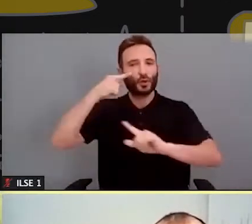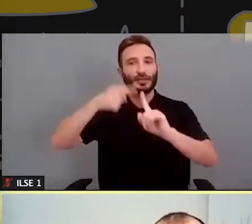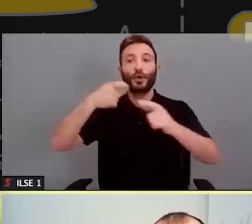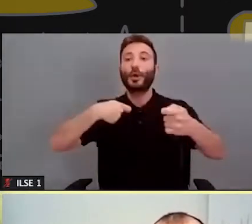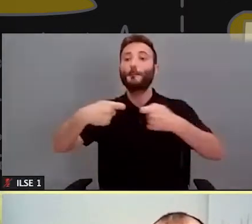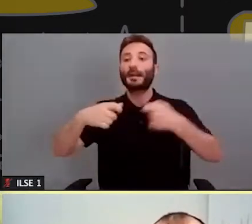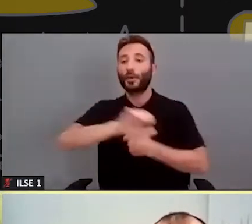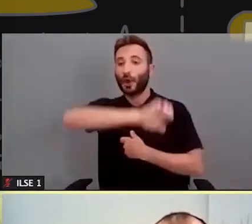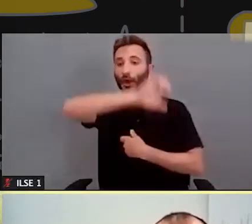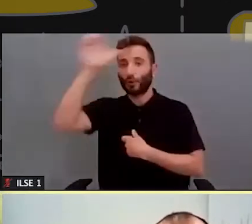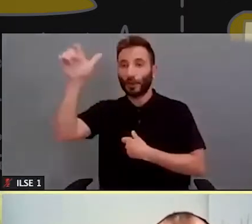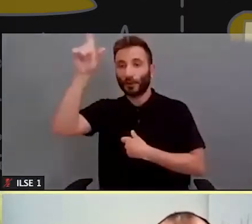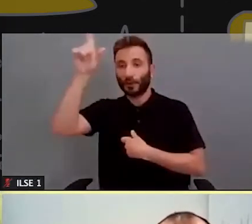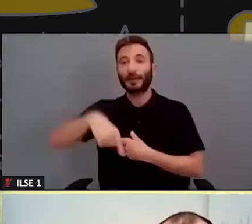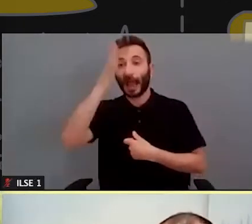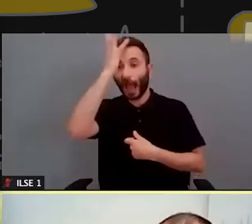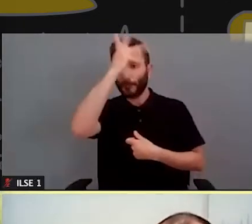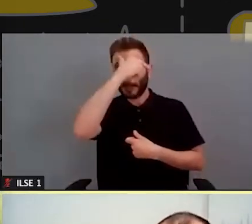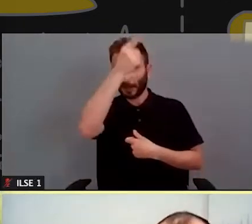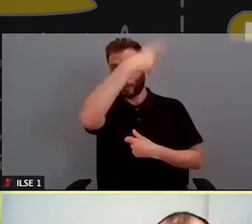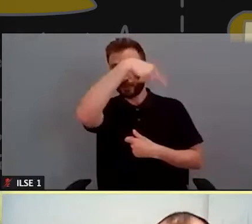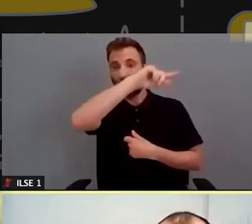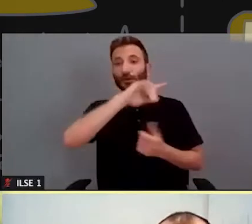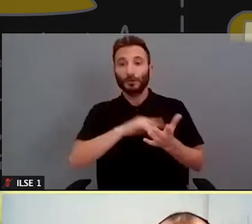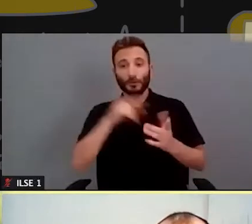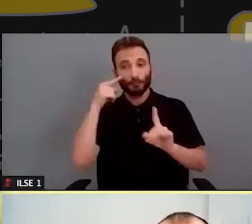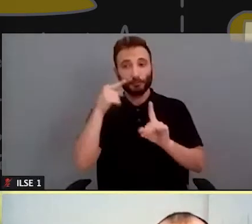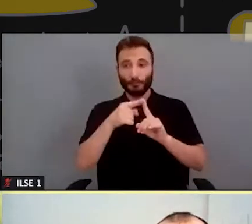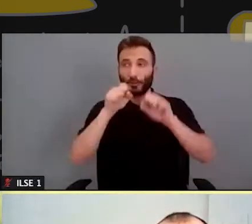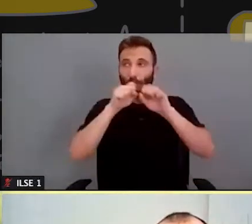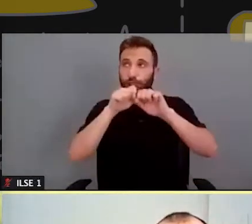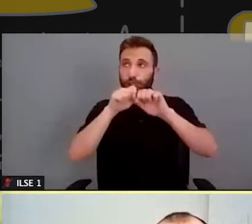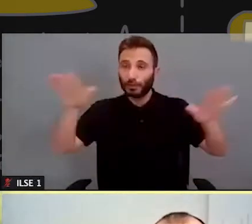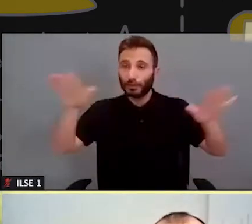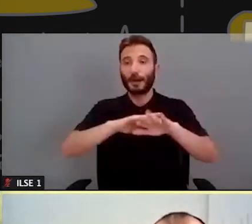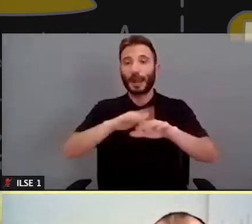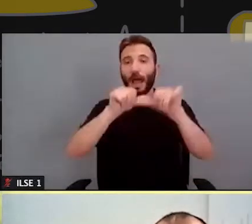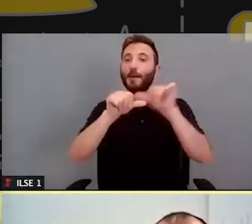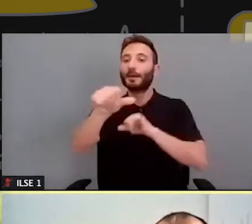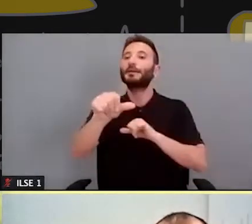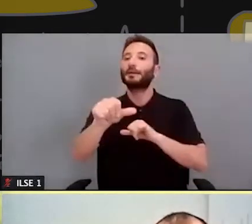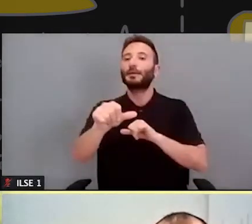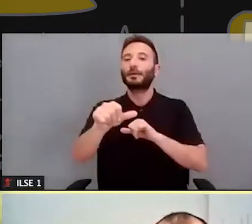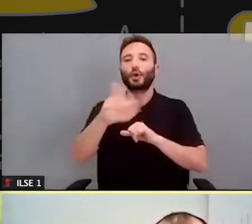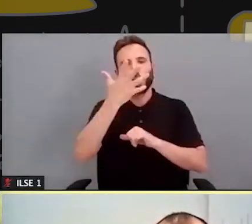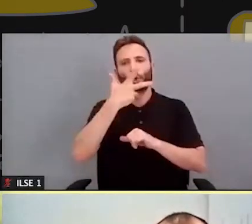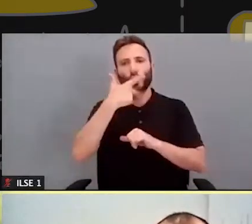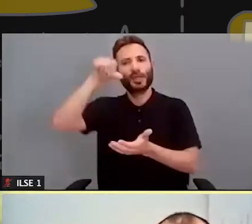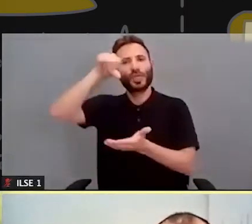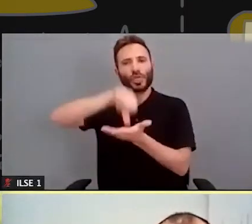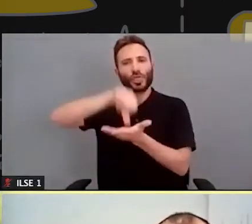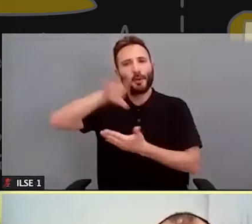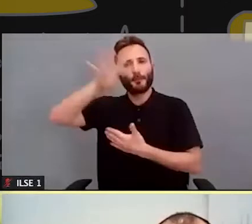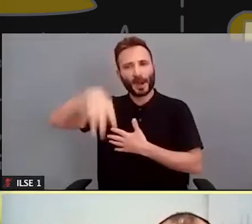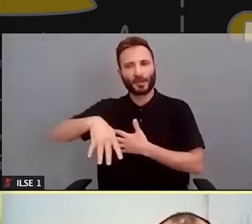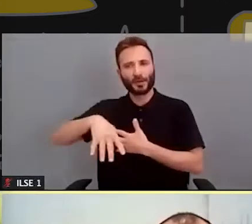mercados americanos principalmente y hagan de nuestra mano conocer Barcelona como ciudad